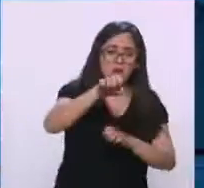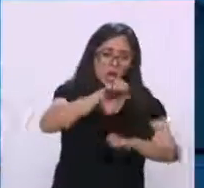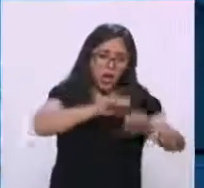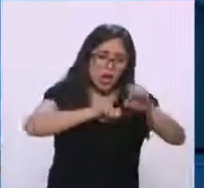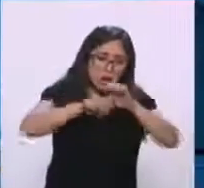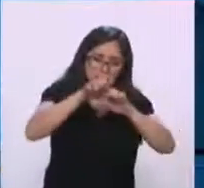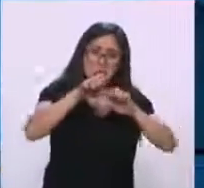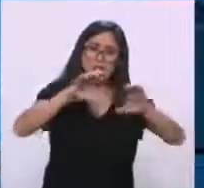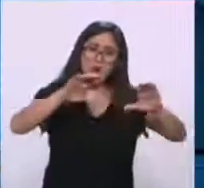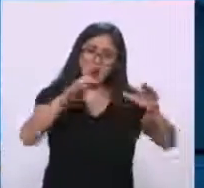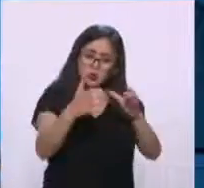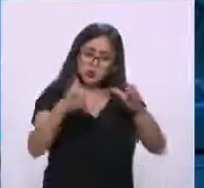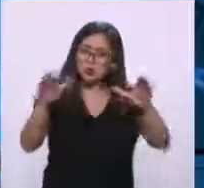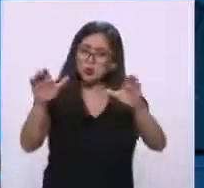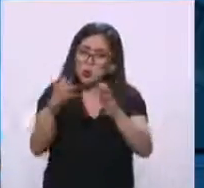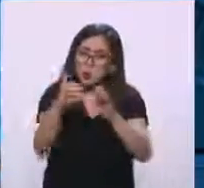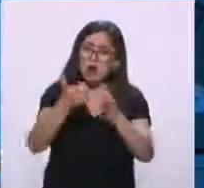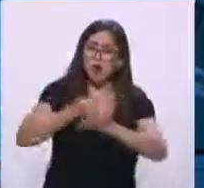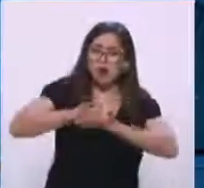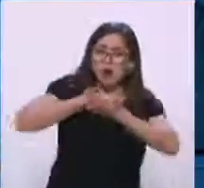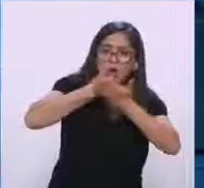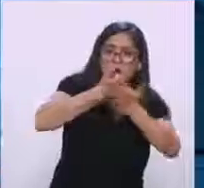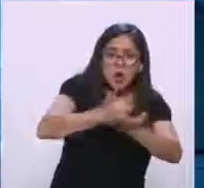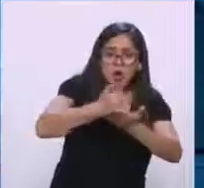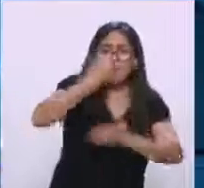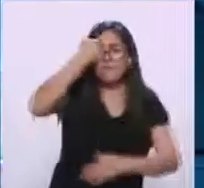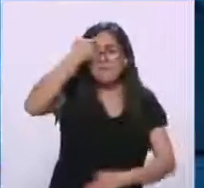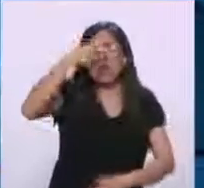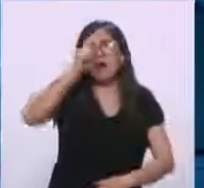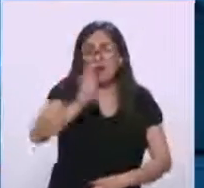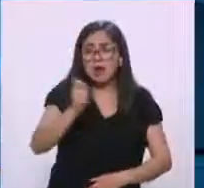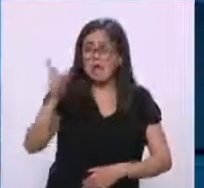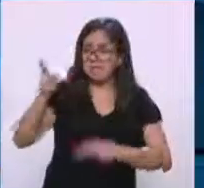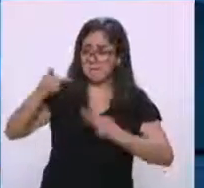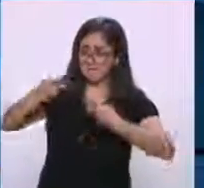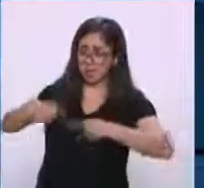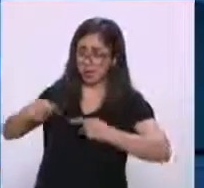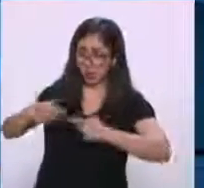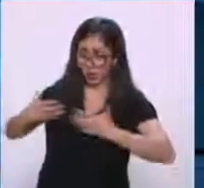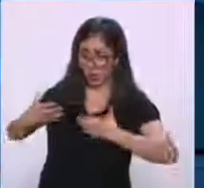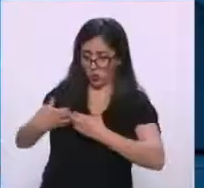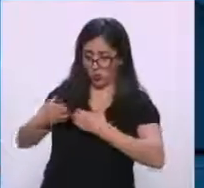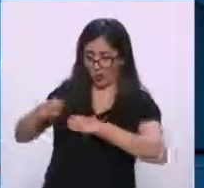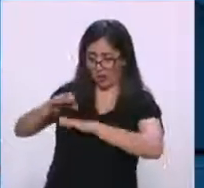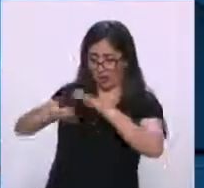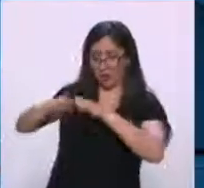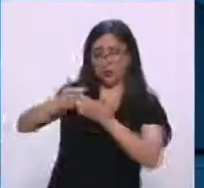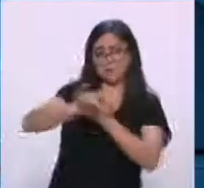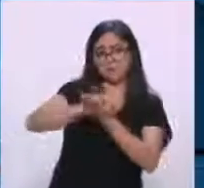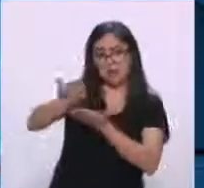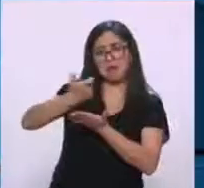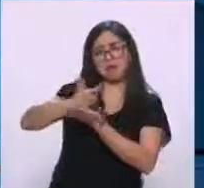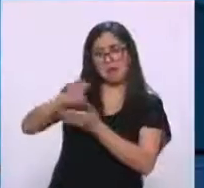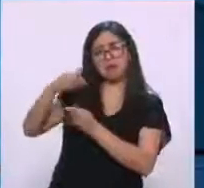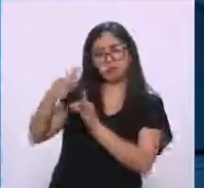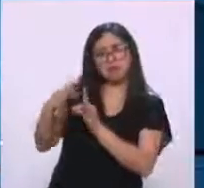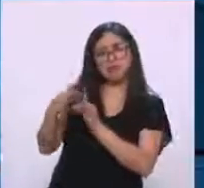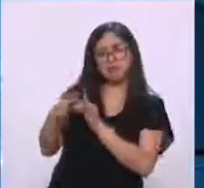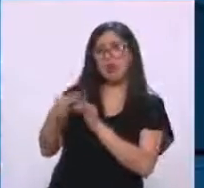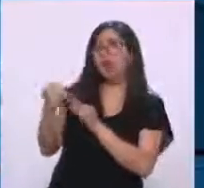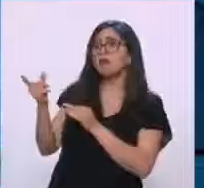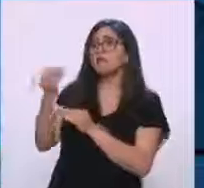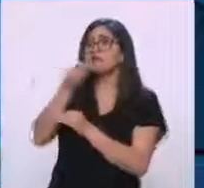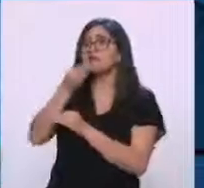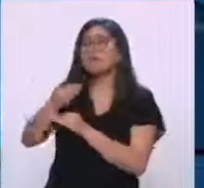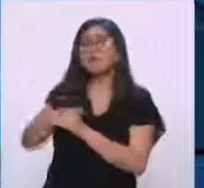y pequeñas también, para que puedan pagar a sus trabajadores, y por otra parte a aquellos que tienen que